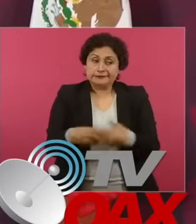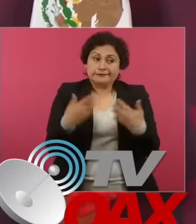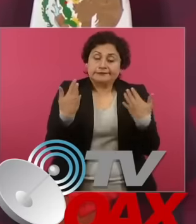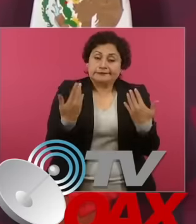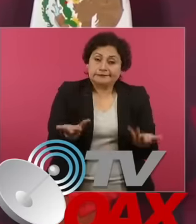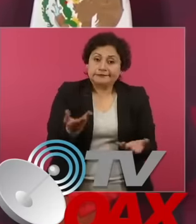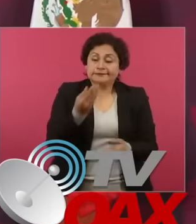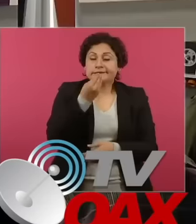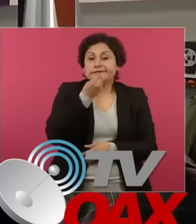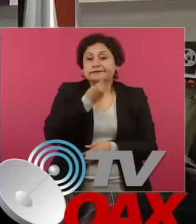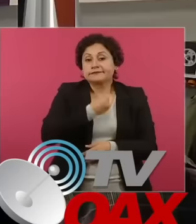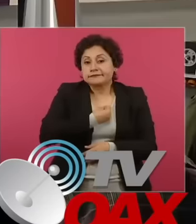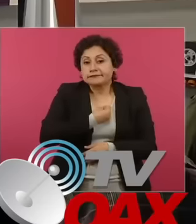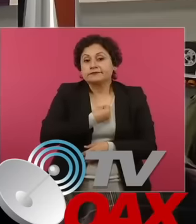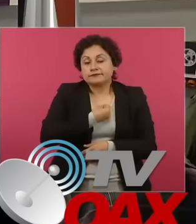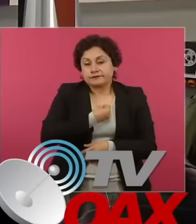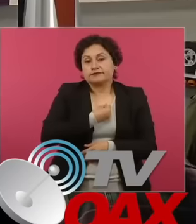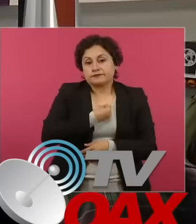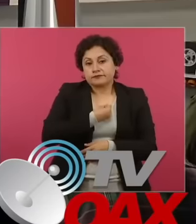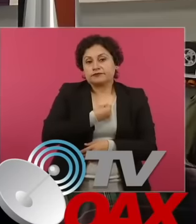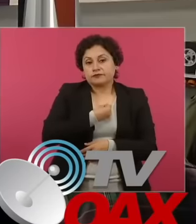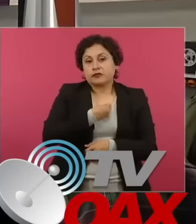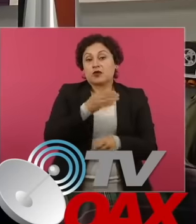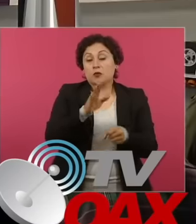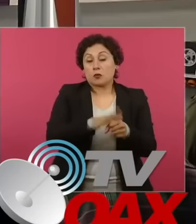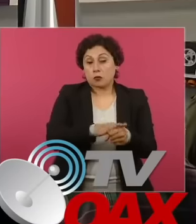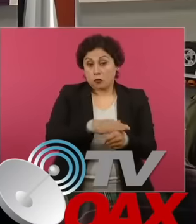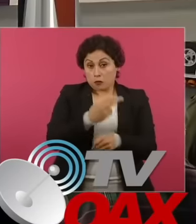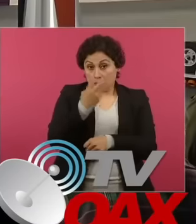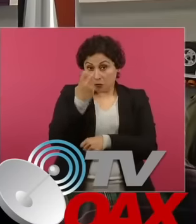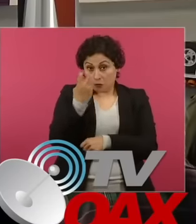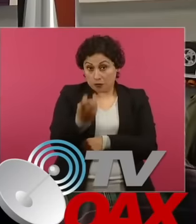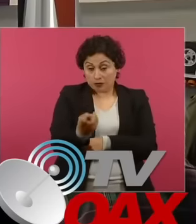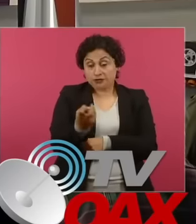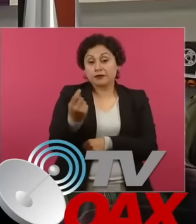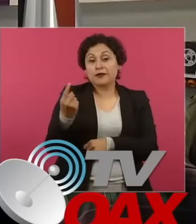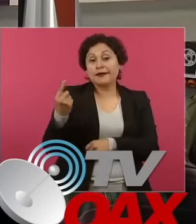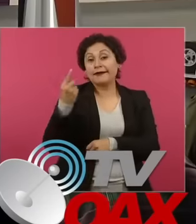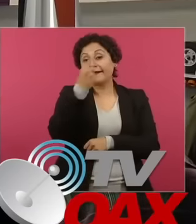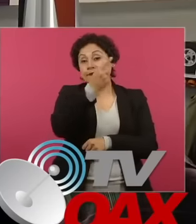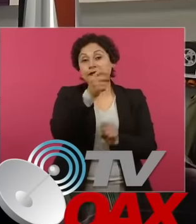ahora por esas presiones de quienes